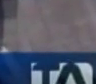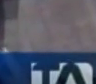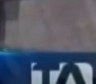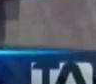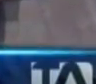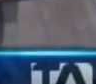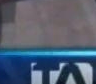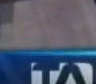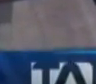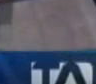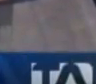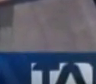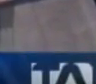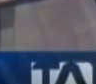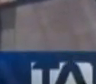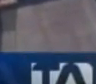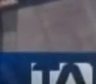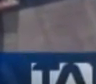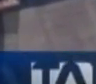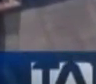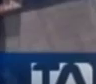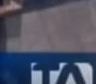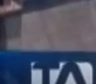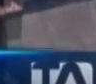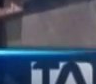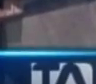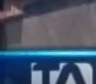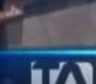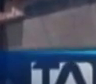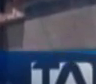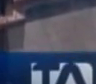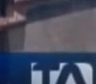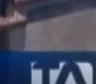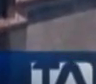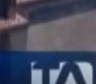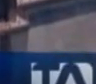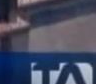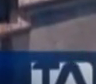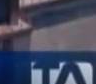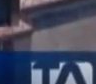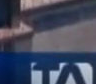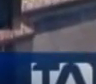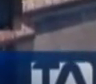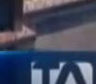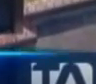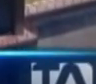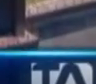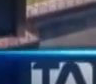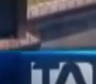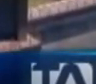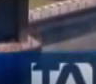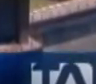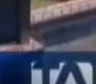Ollán, que fue concebida para aprovechar el caudal del río Pastaza. Está localizada en la provincia de Tungurahua, a